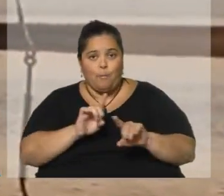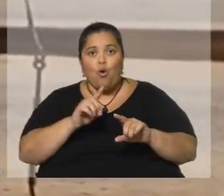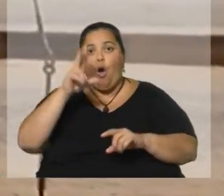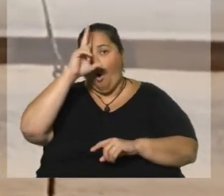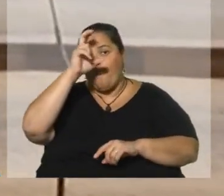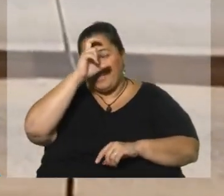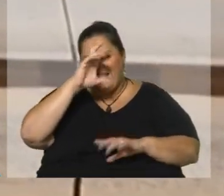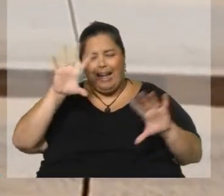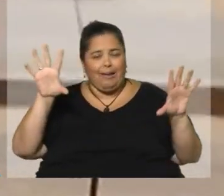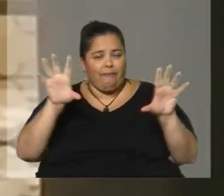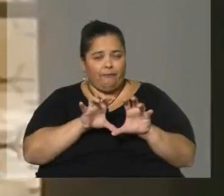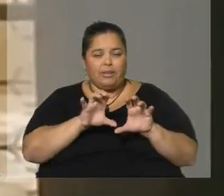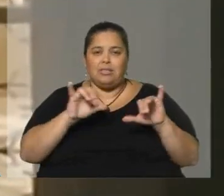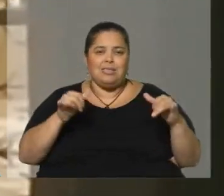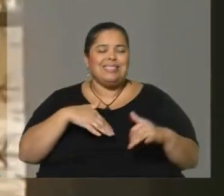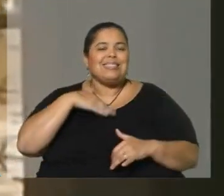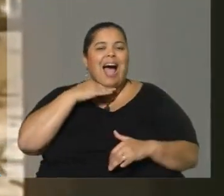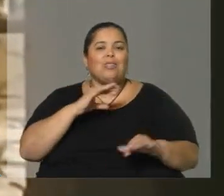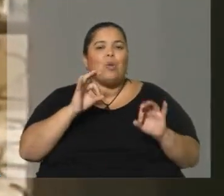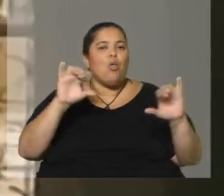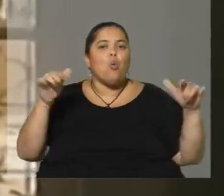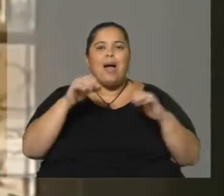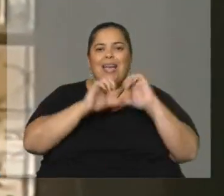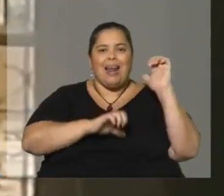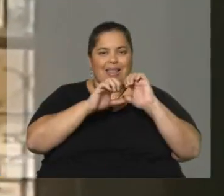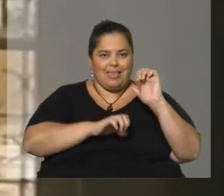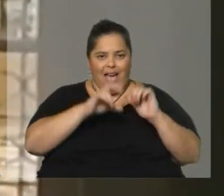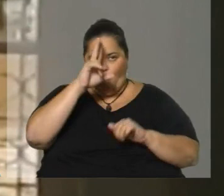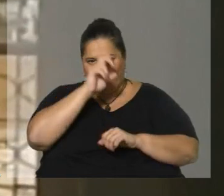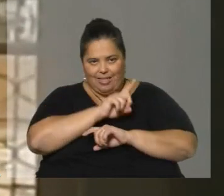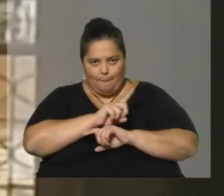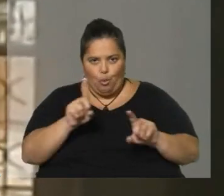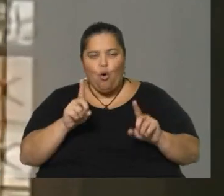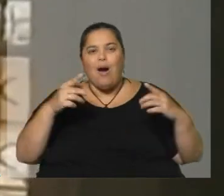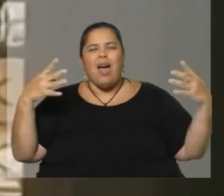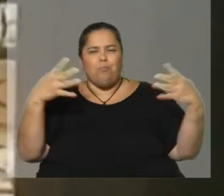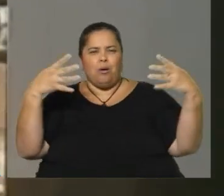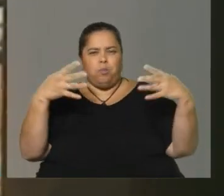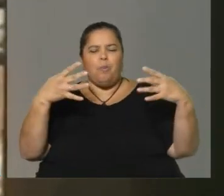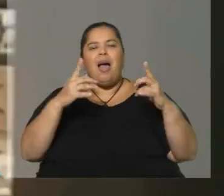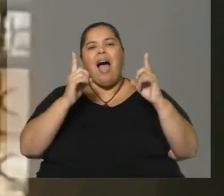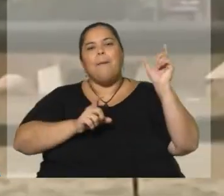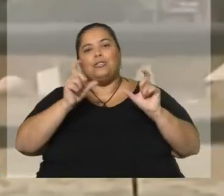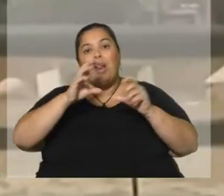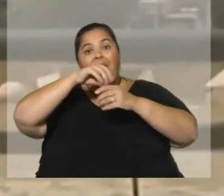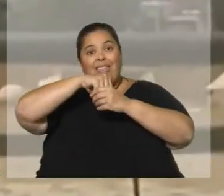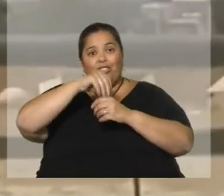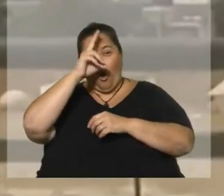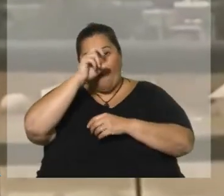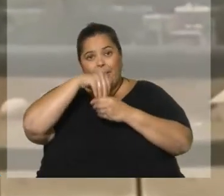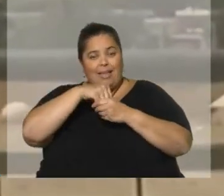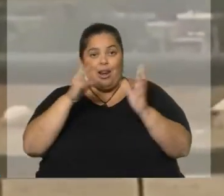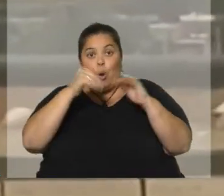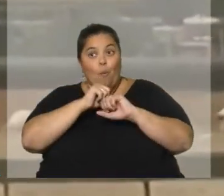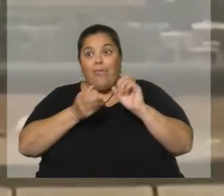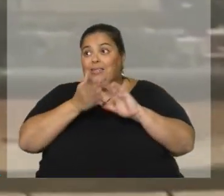ya precarios, están saturados y sin energía eléctrica. Los combates han dejado atrapados dentro de centros sanitarios a cientos de pacientes que